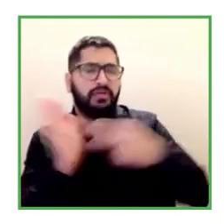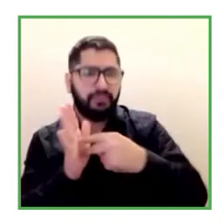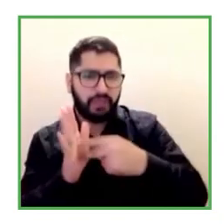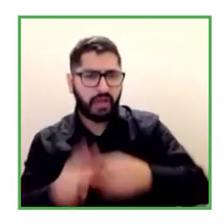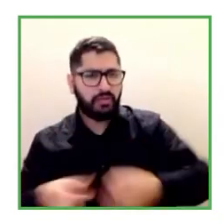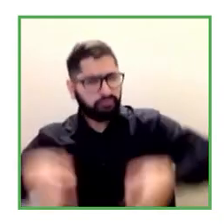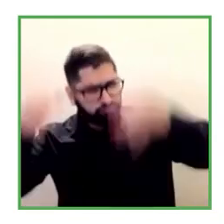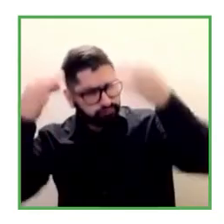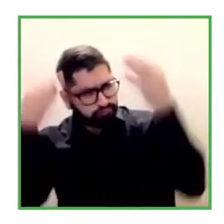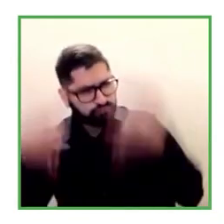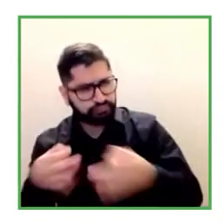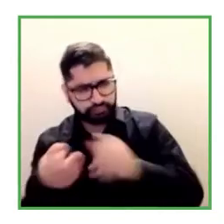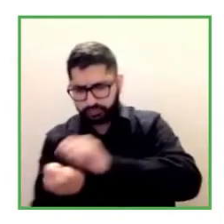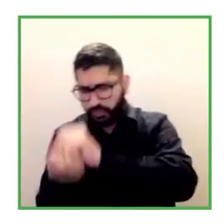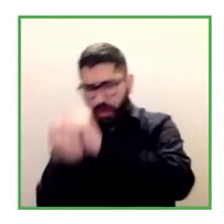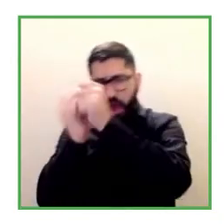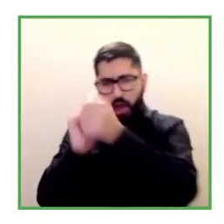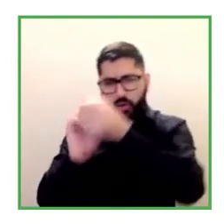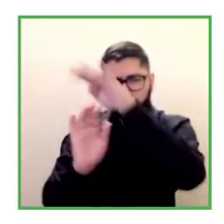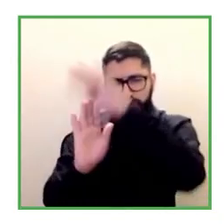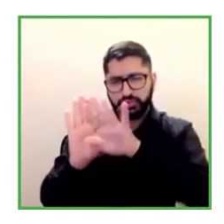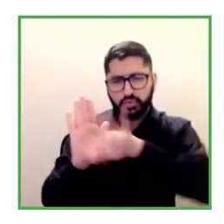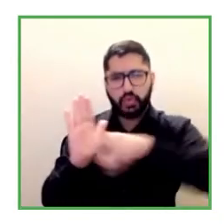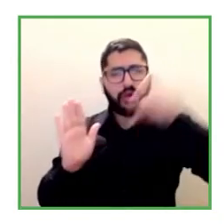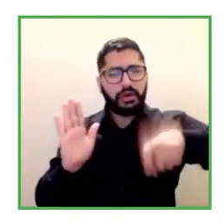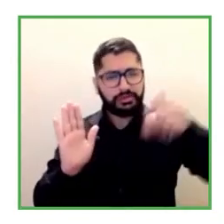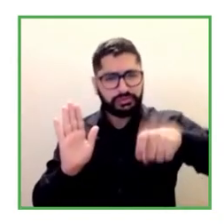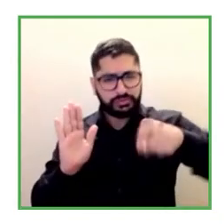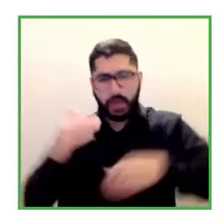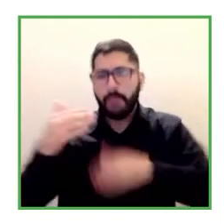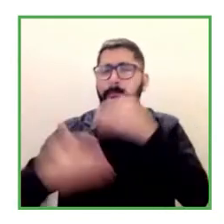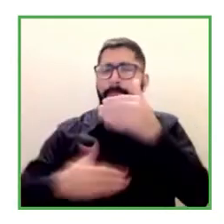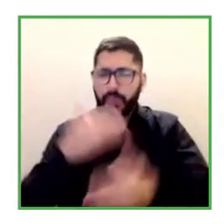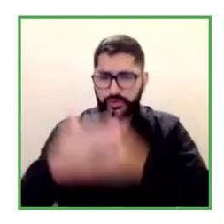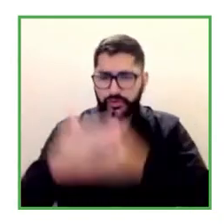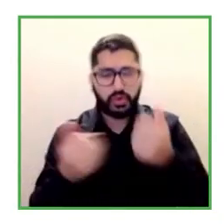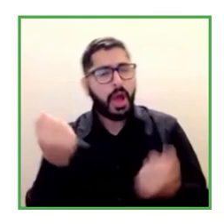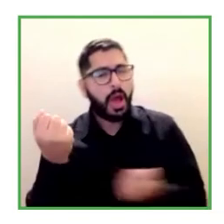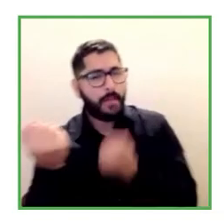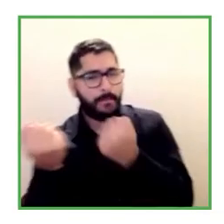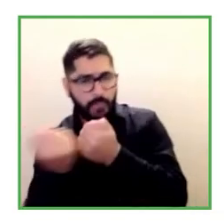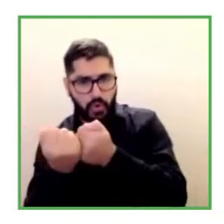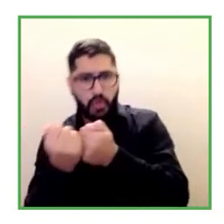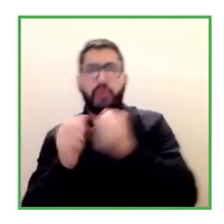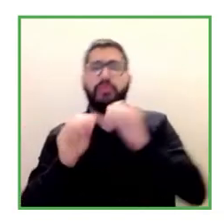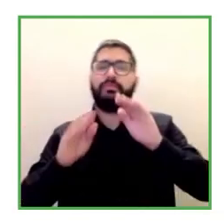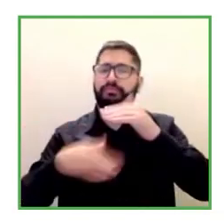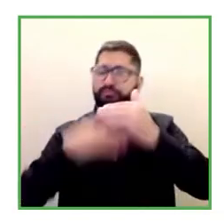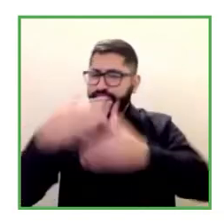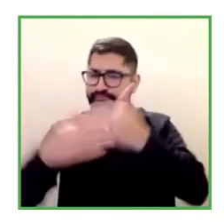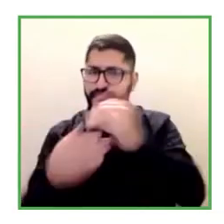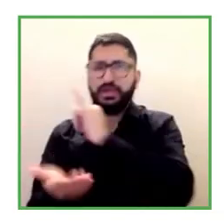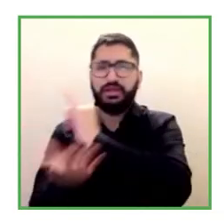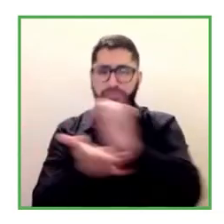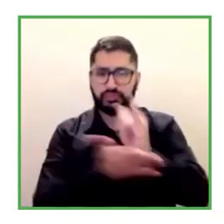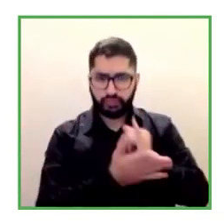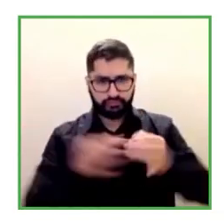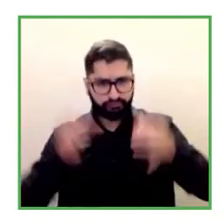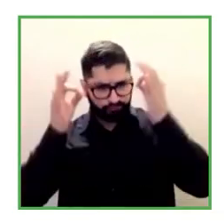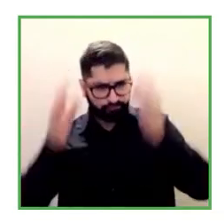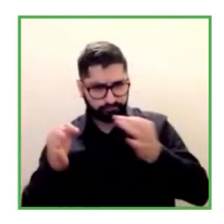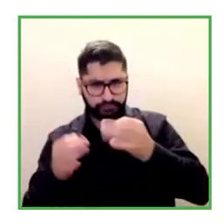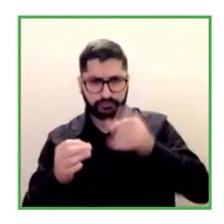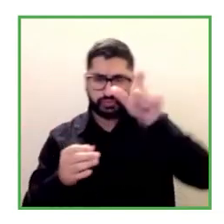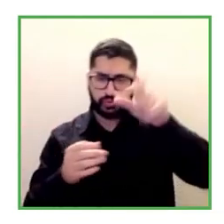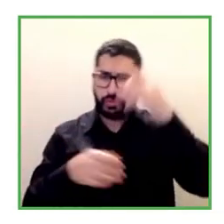un proceso de asesoría y acompañamiento por entidades especializadas para que cada empresa tenga su plan